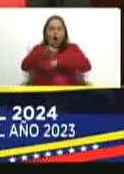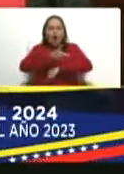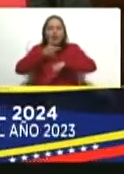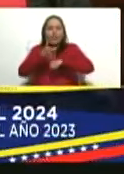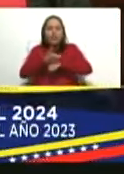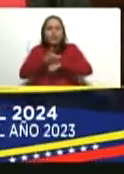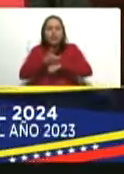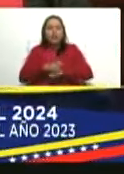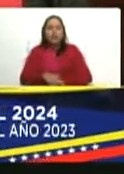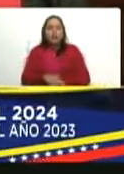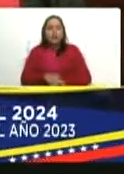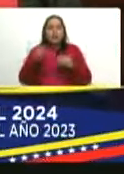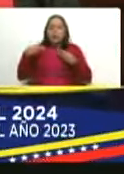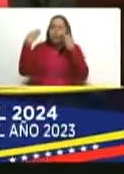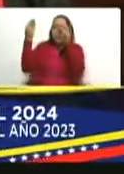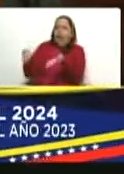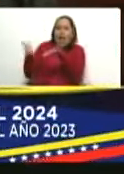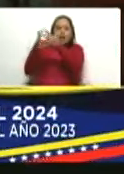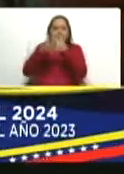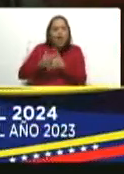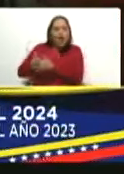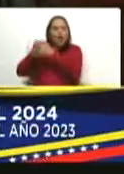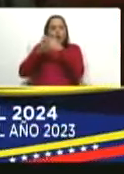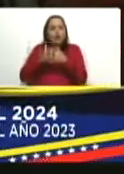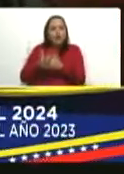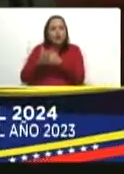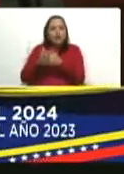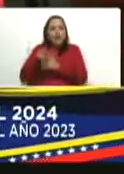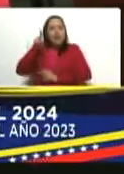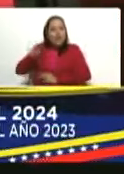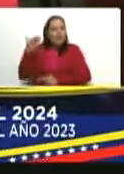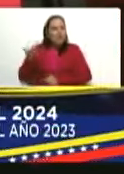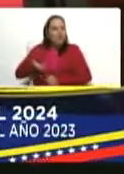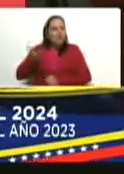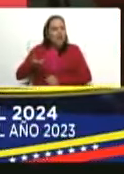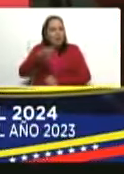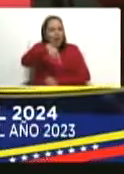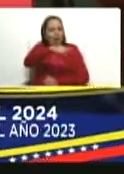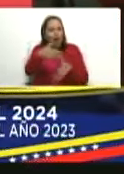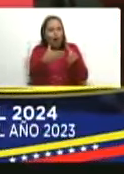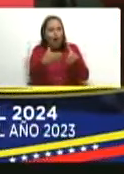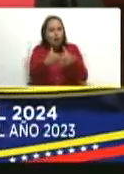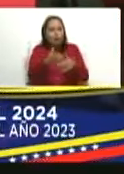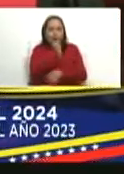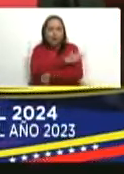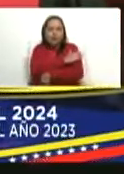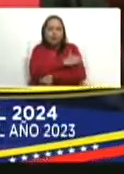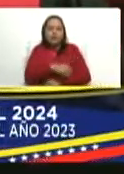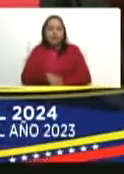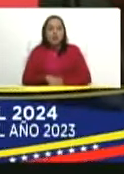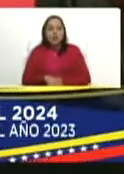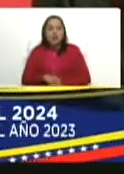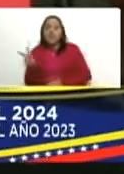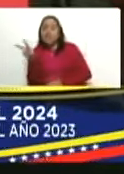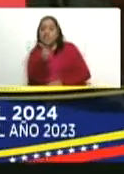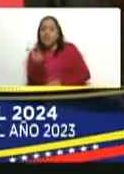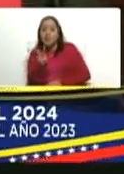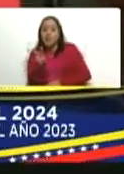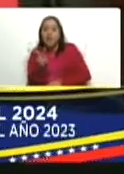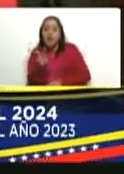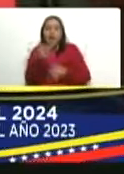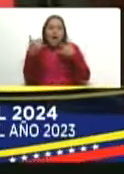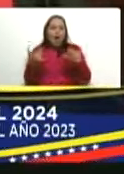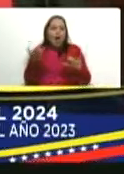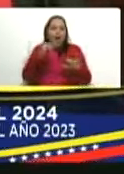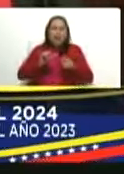es para los Estados Unidos absolutamente primordial. Es por esta razón que Venezuela está expuesta a